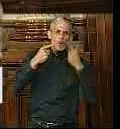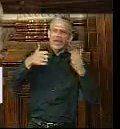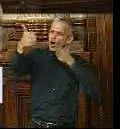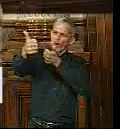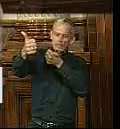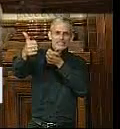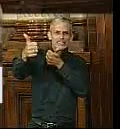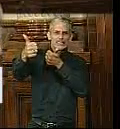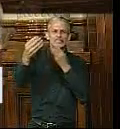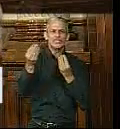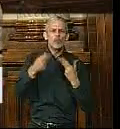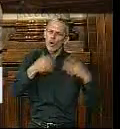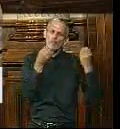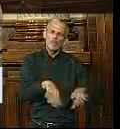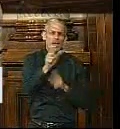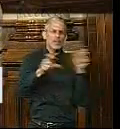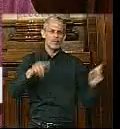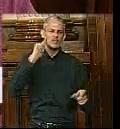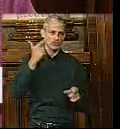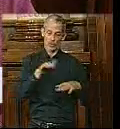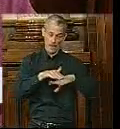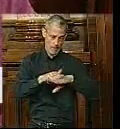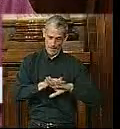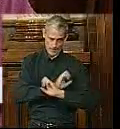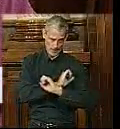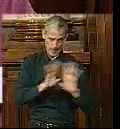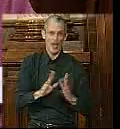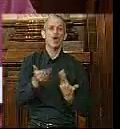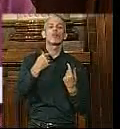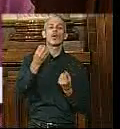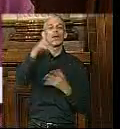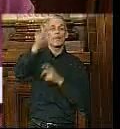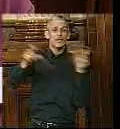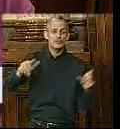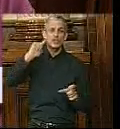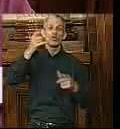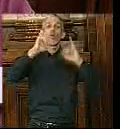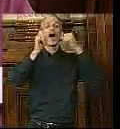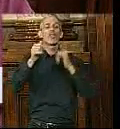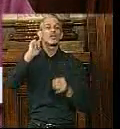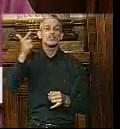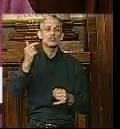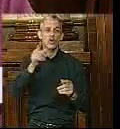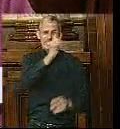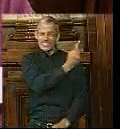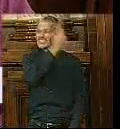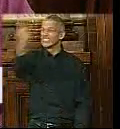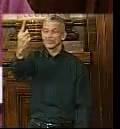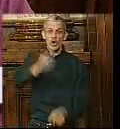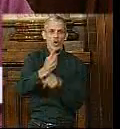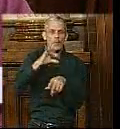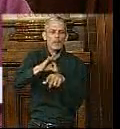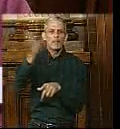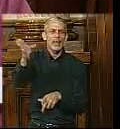¿cuánto que perdemos? ¿Cuánto que pierde? Que es todavía más básico que eso, porque las personas sordas y los adolescentes no pueden ir solos al médico,